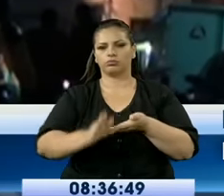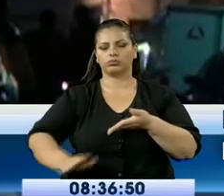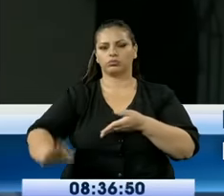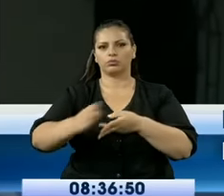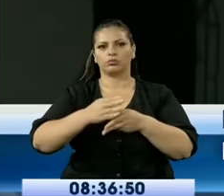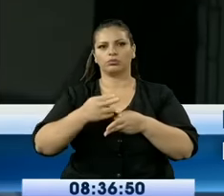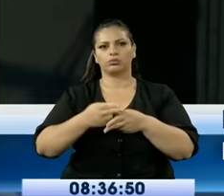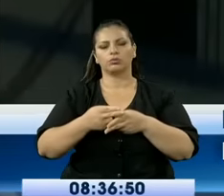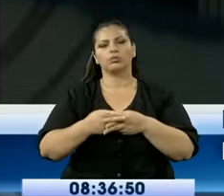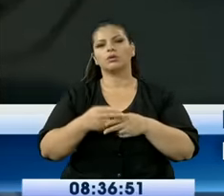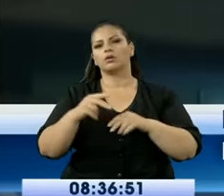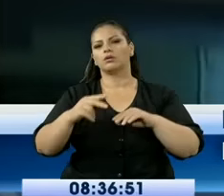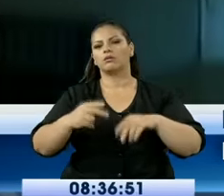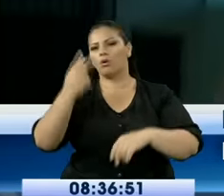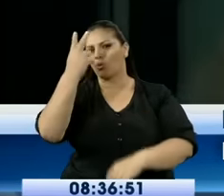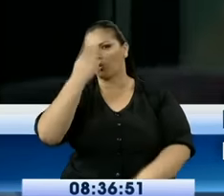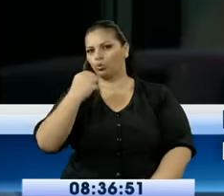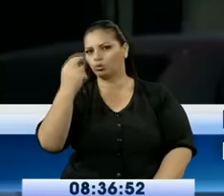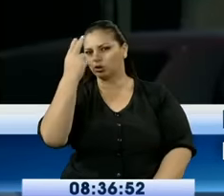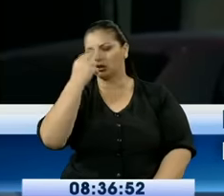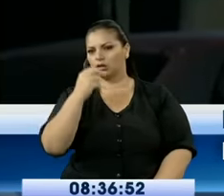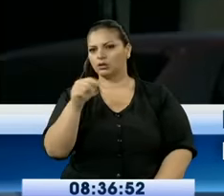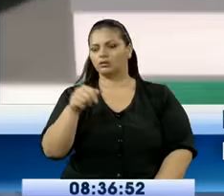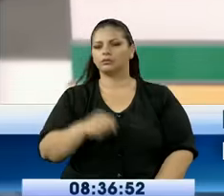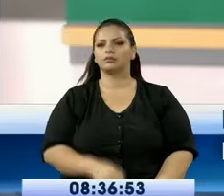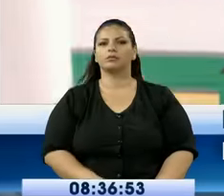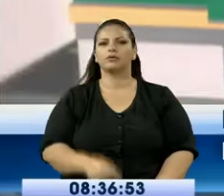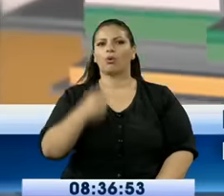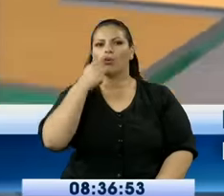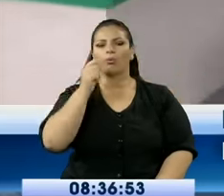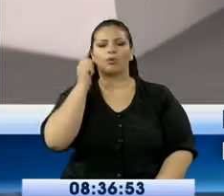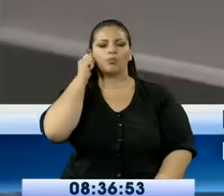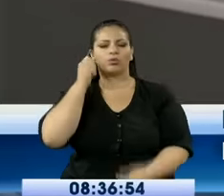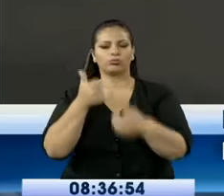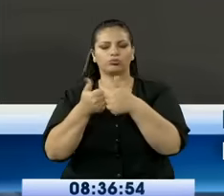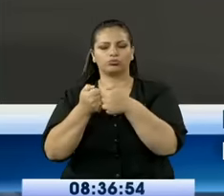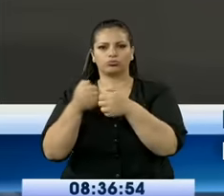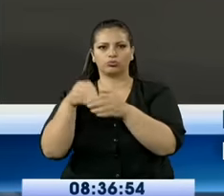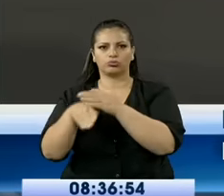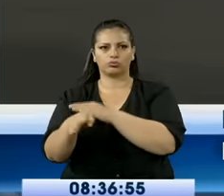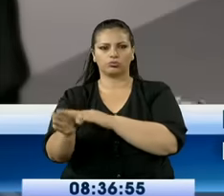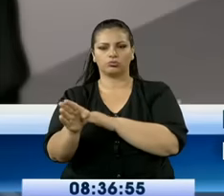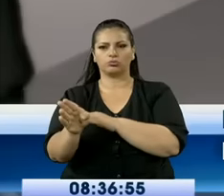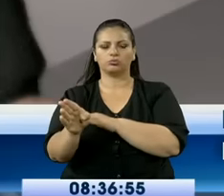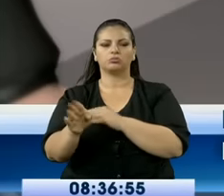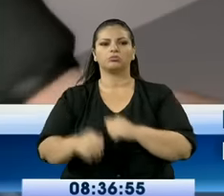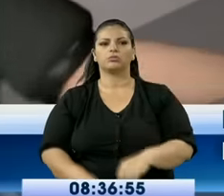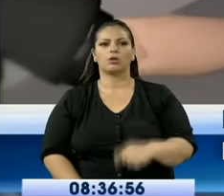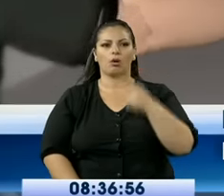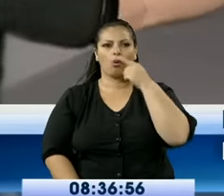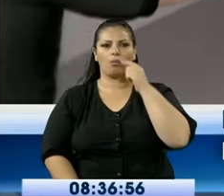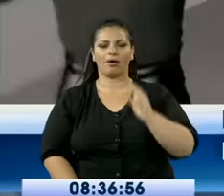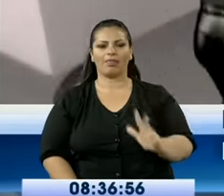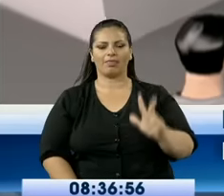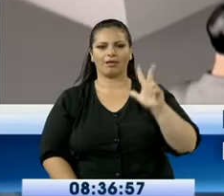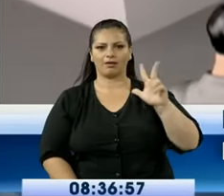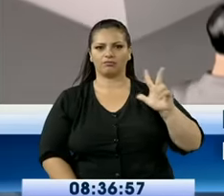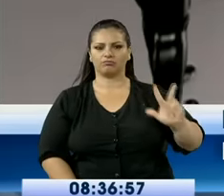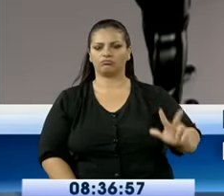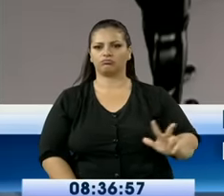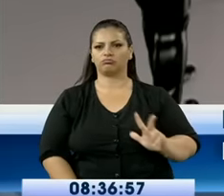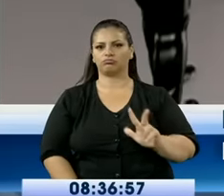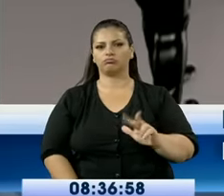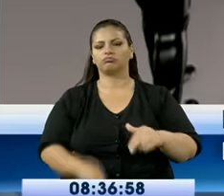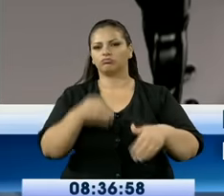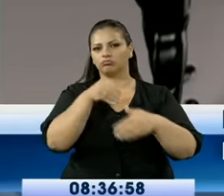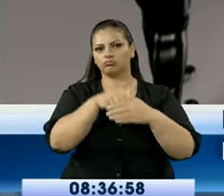varios disparos. Según versiones, tres sujetos armados que iban en una moto y en un auto ingresaron a este hotel y